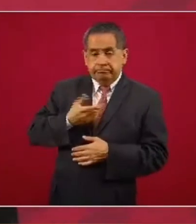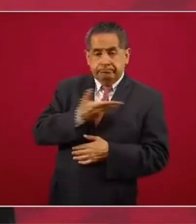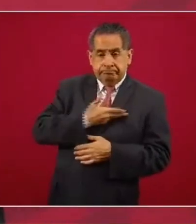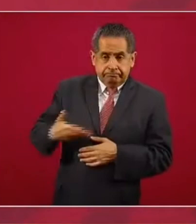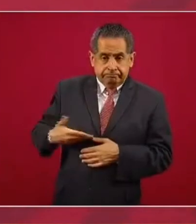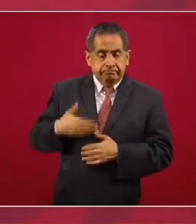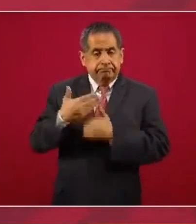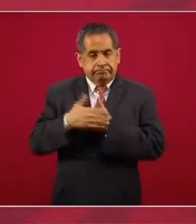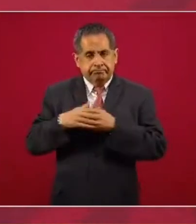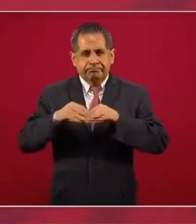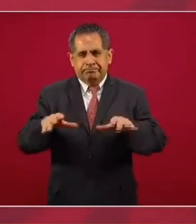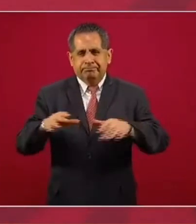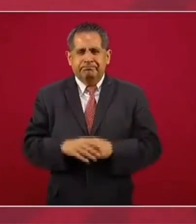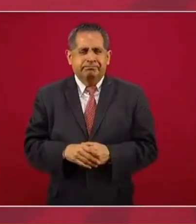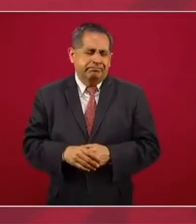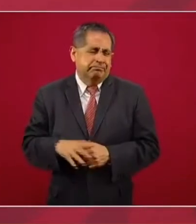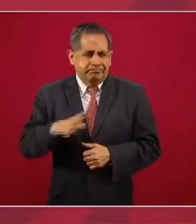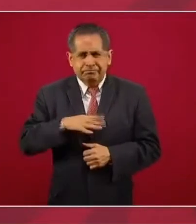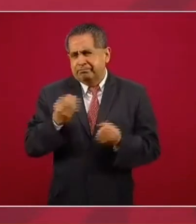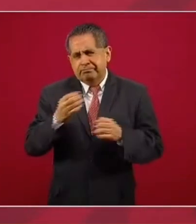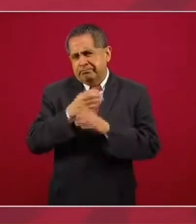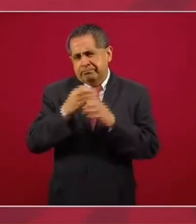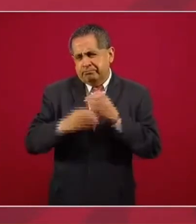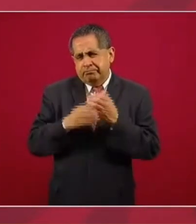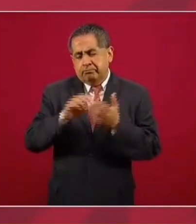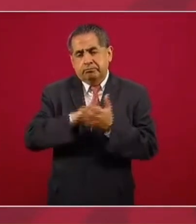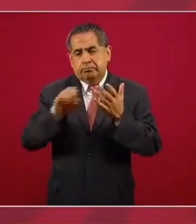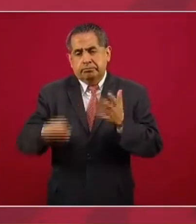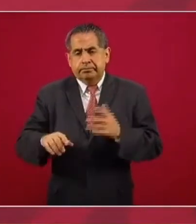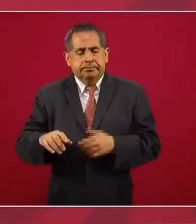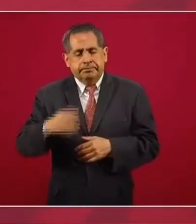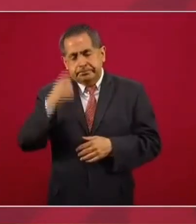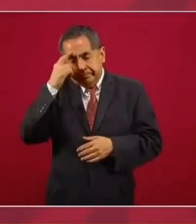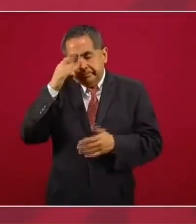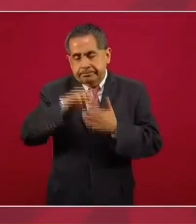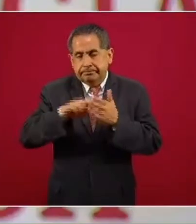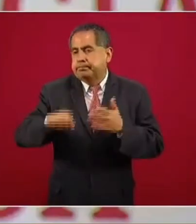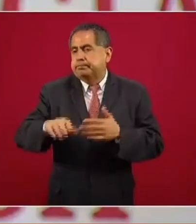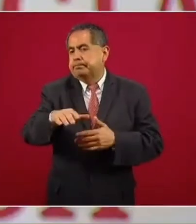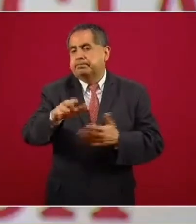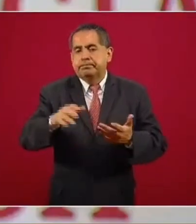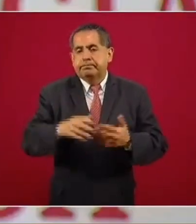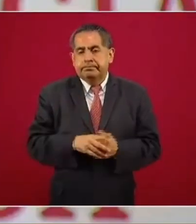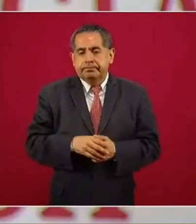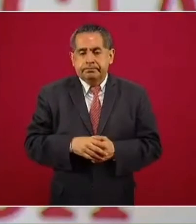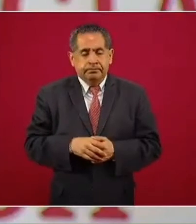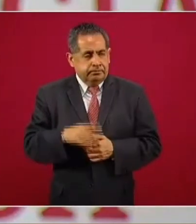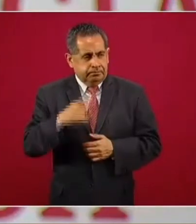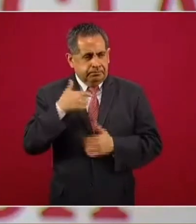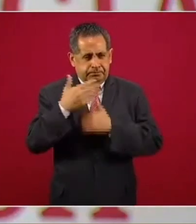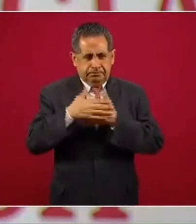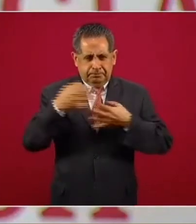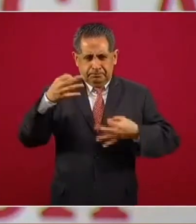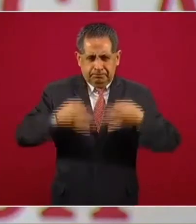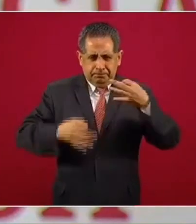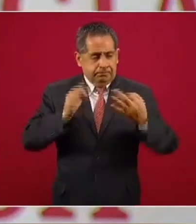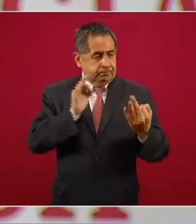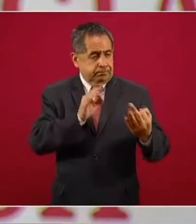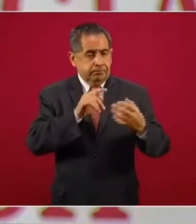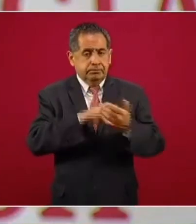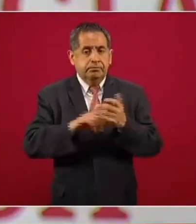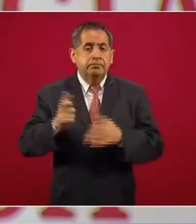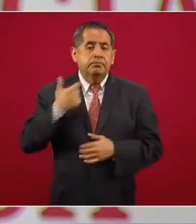presidente. Hay muchos casos, bueno, simplemente con revisar ahora en las audiencias de los juicios, por ejemplo,